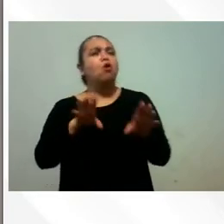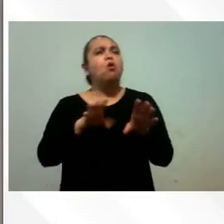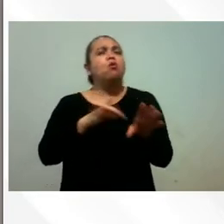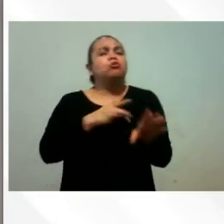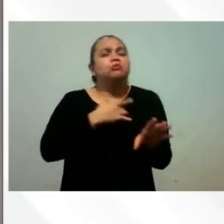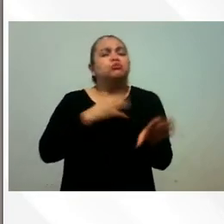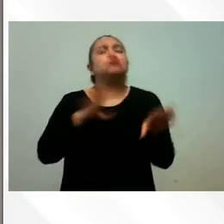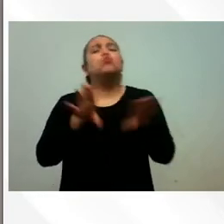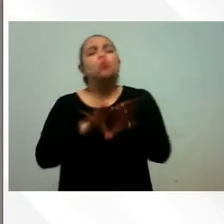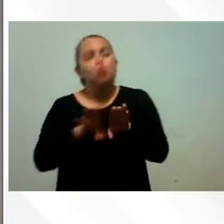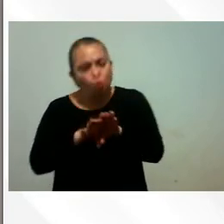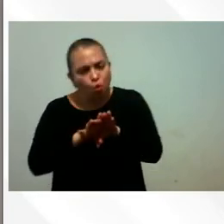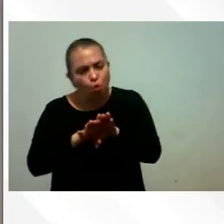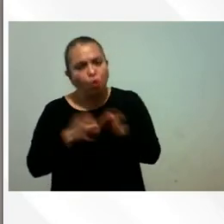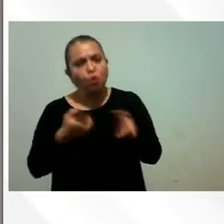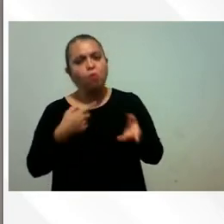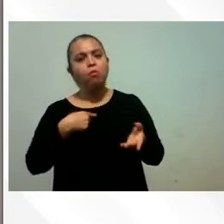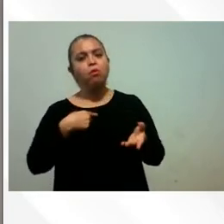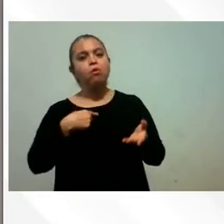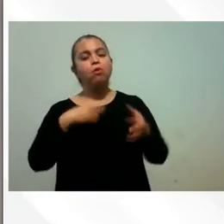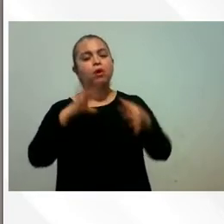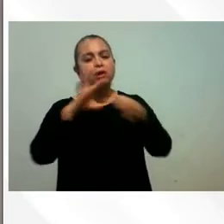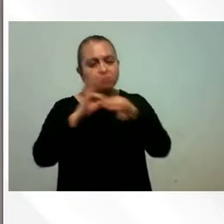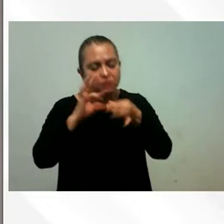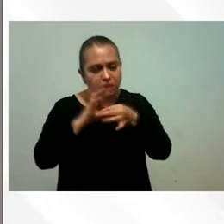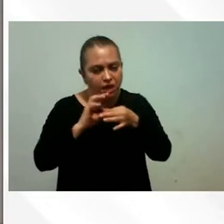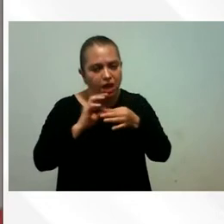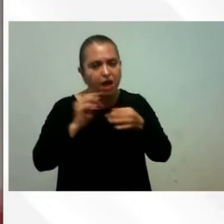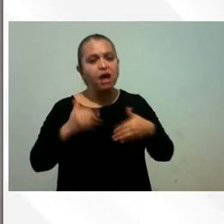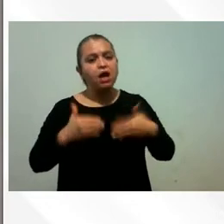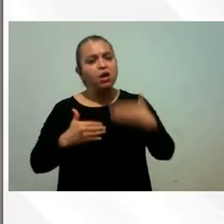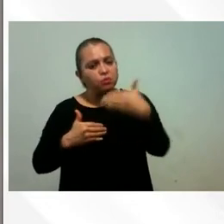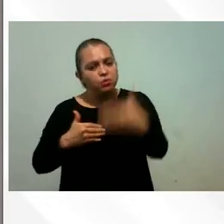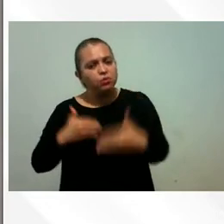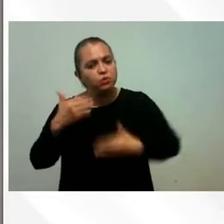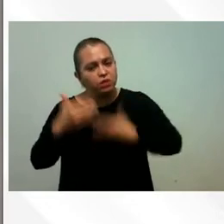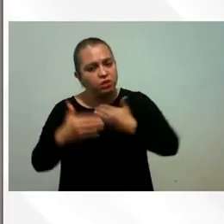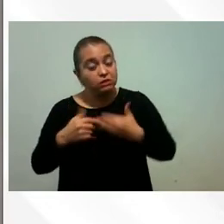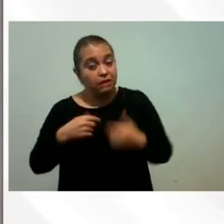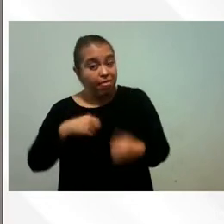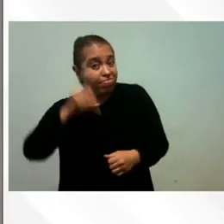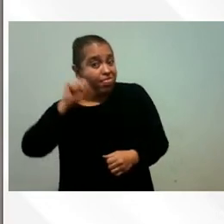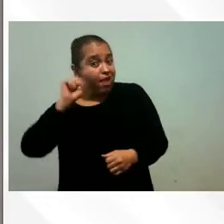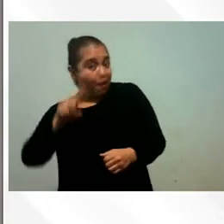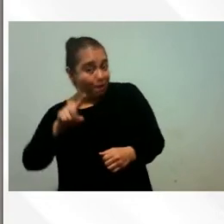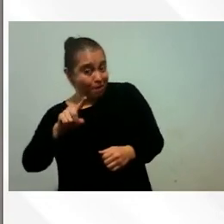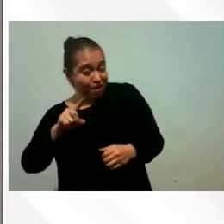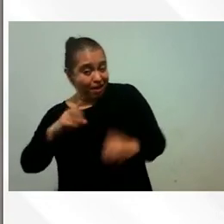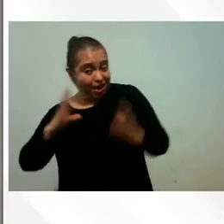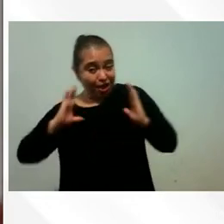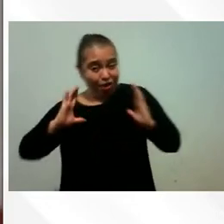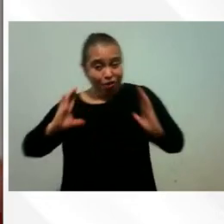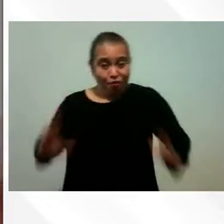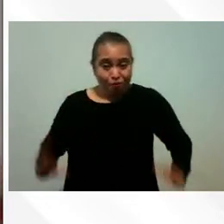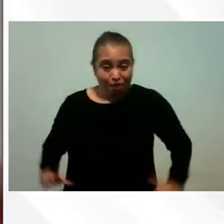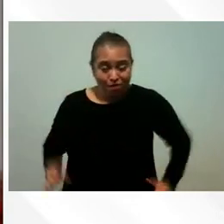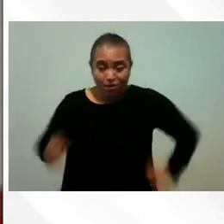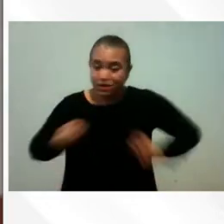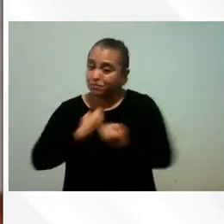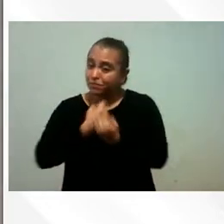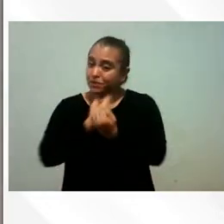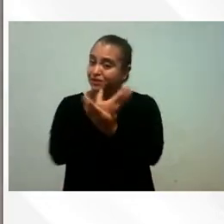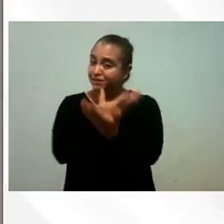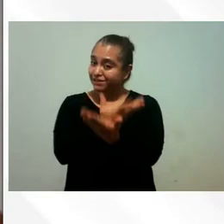también los aprendizajes y los procesos. Pero también está la expresión del cuerpo. A veces se nos olvida que el aprendizaje no solamente tiene